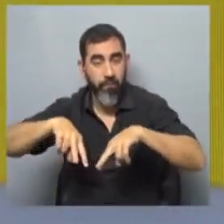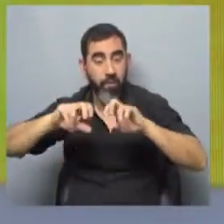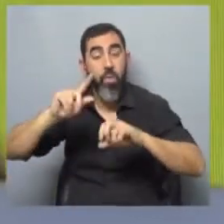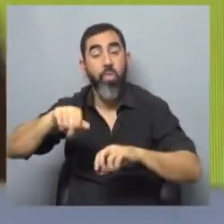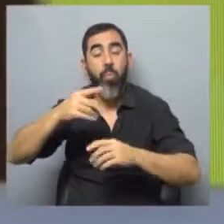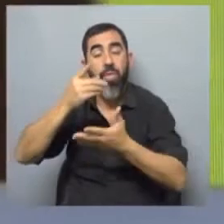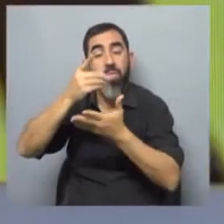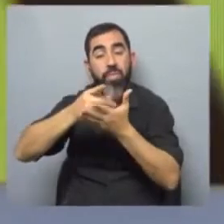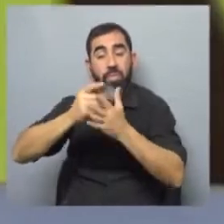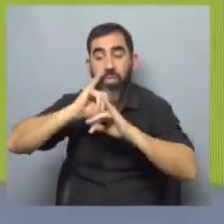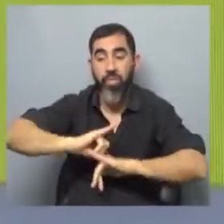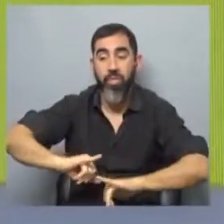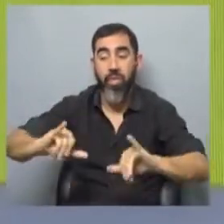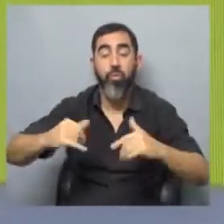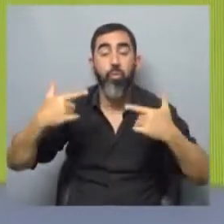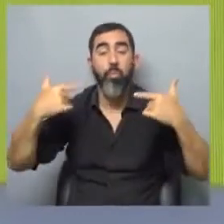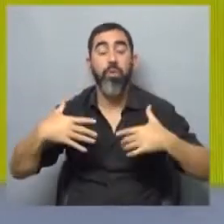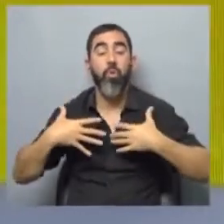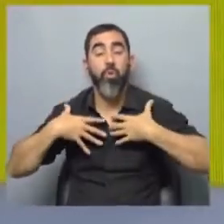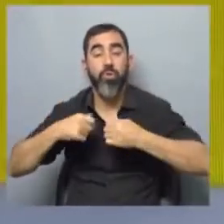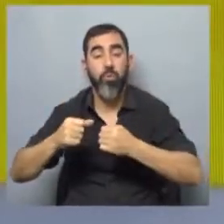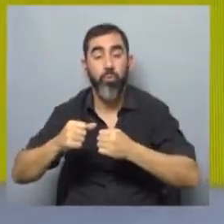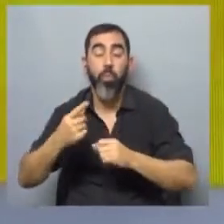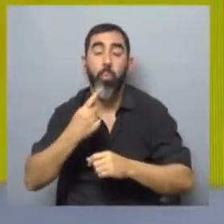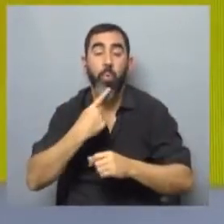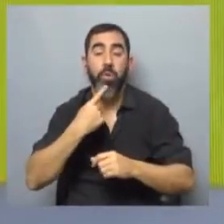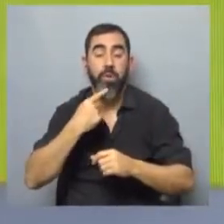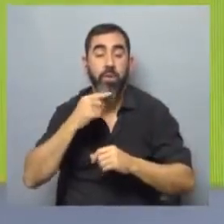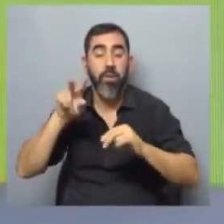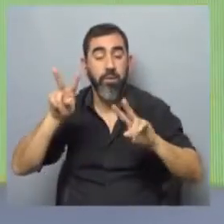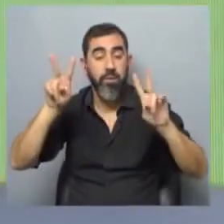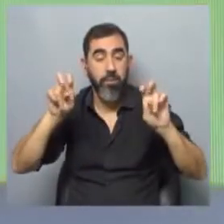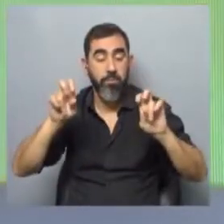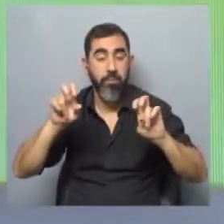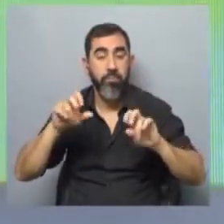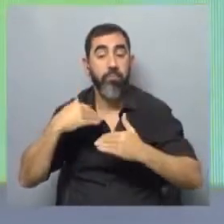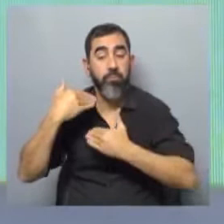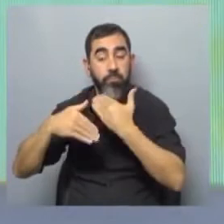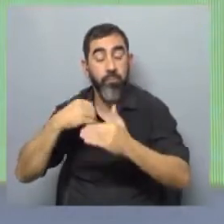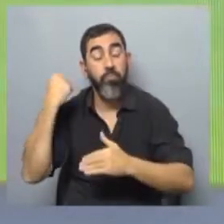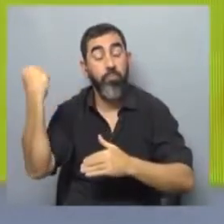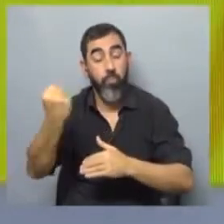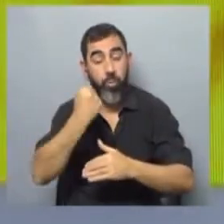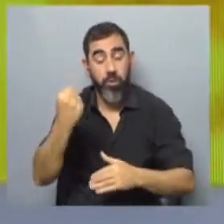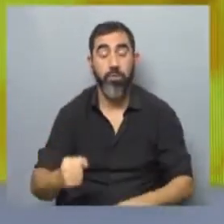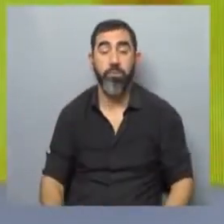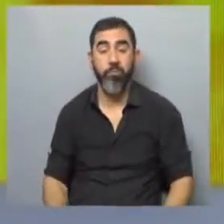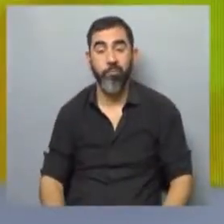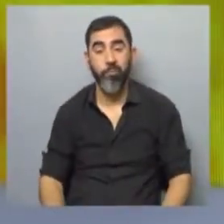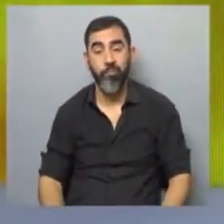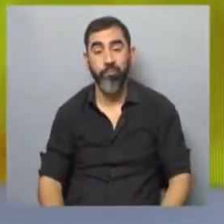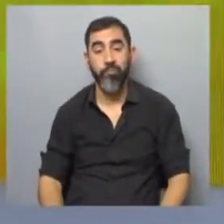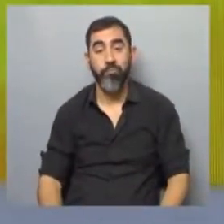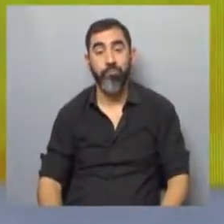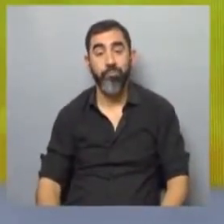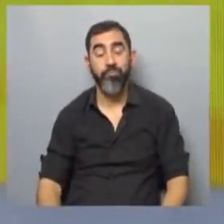dar esos datos al Ministerio de Salud para que pueda diseñar políticas. Eso es un trabajo en marcha tan importante quizás como lo que están haciendo. Y